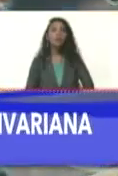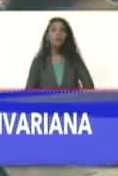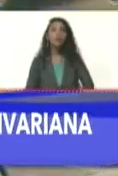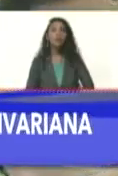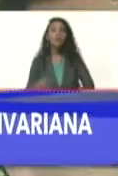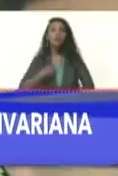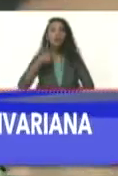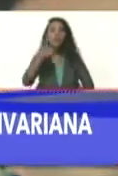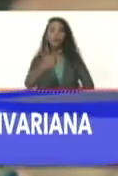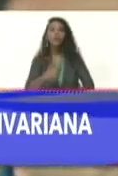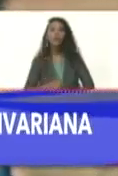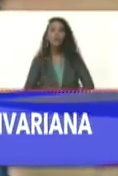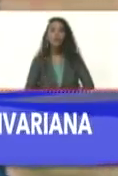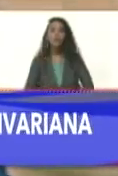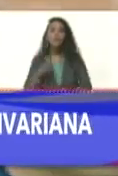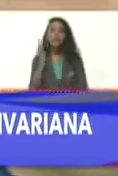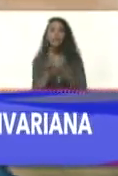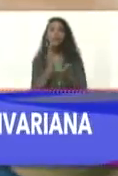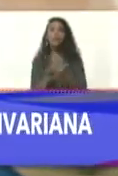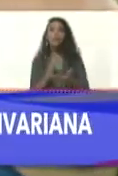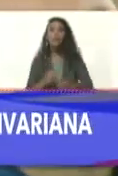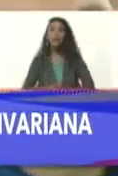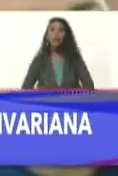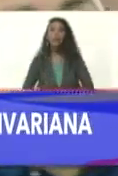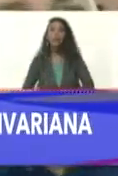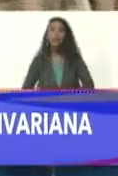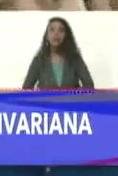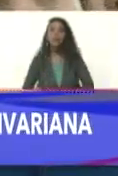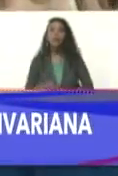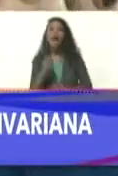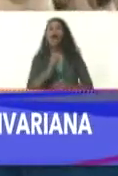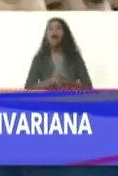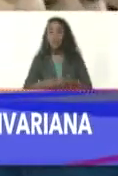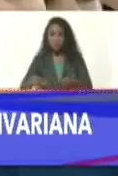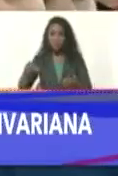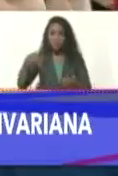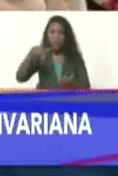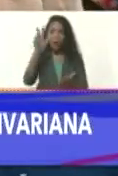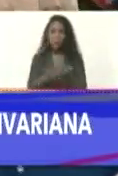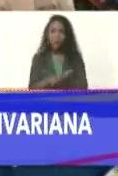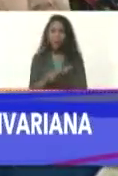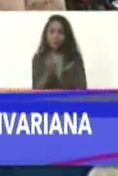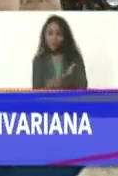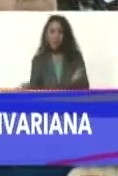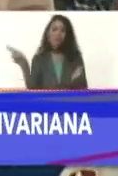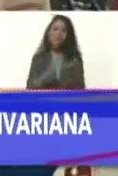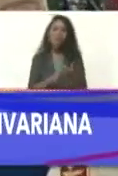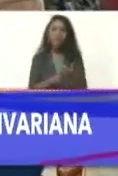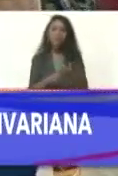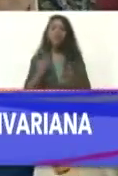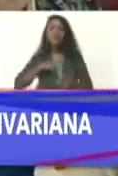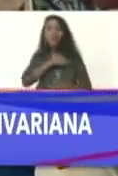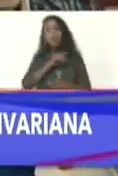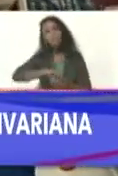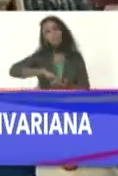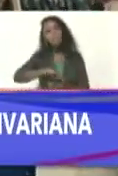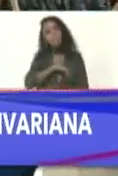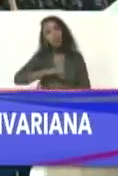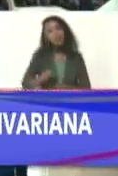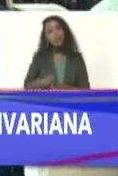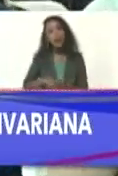Yo digo, siempre afirmo y reafirmo, nuestra Policía Nacional Bolivariana y el